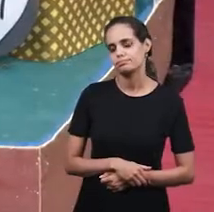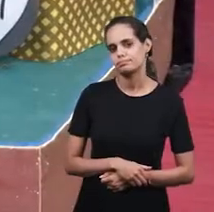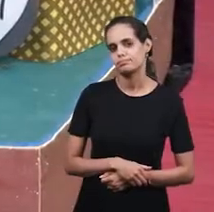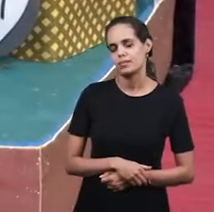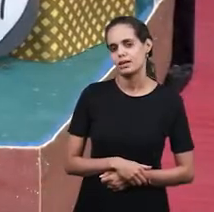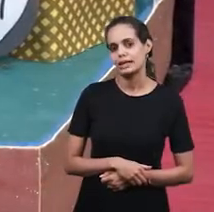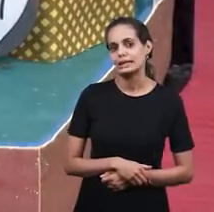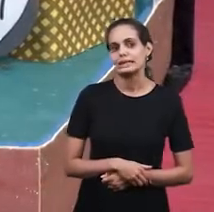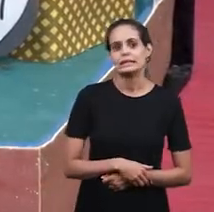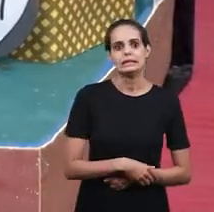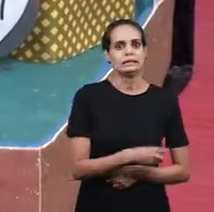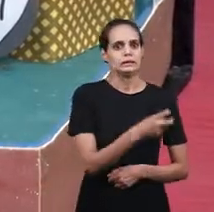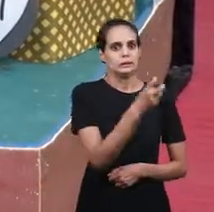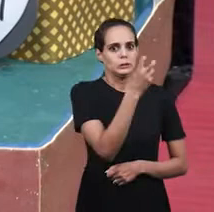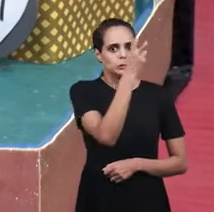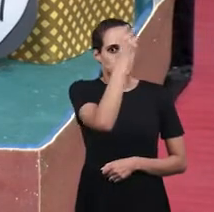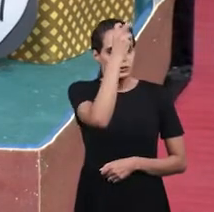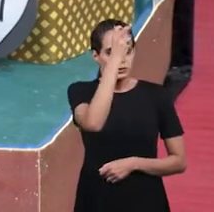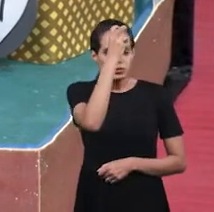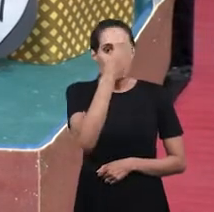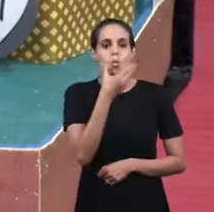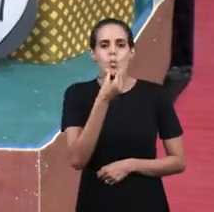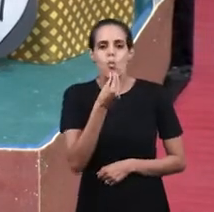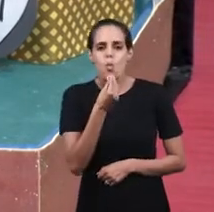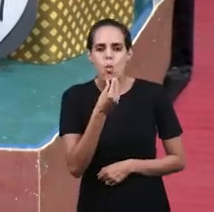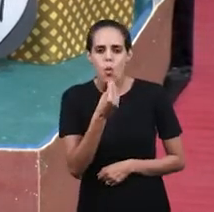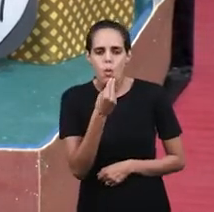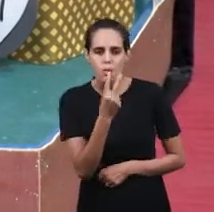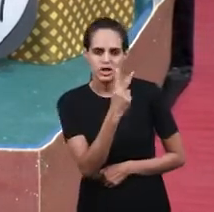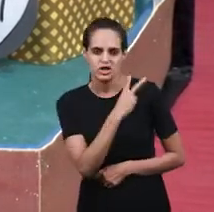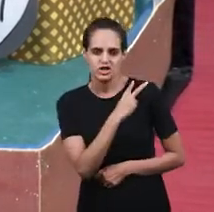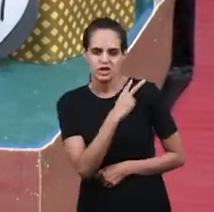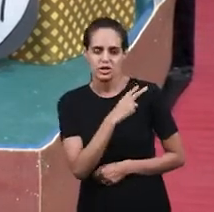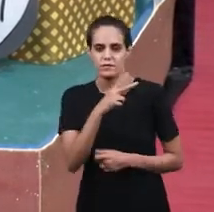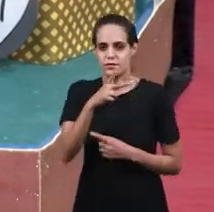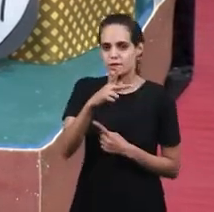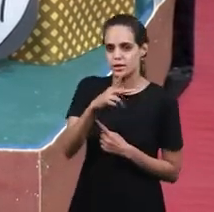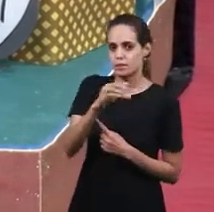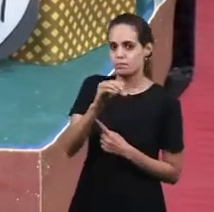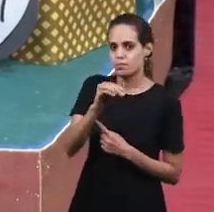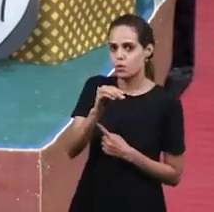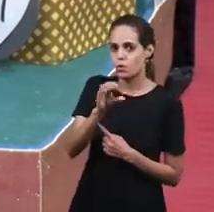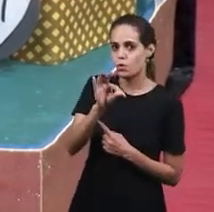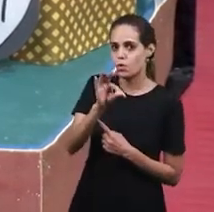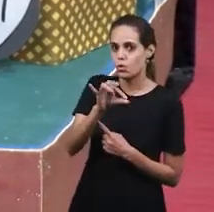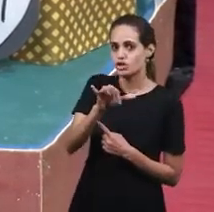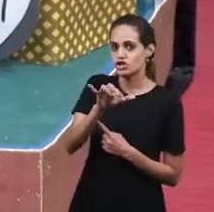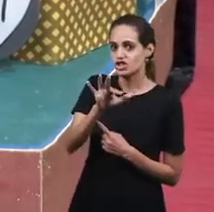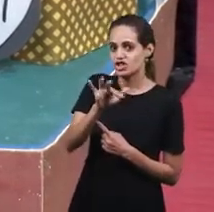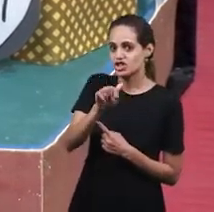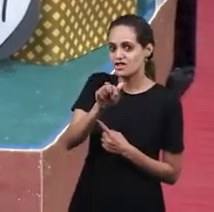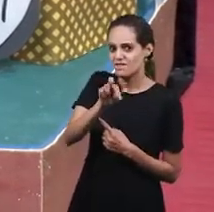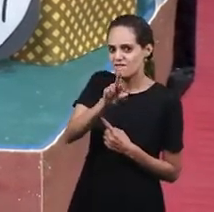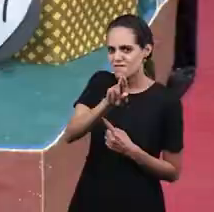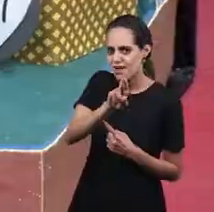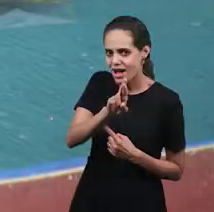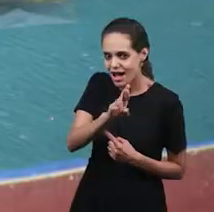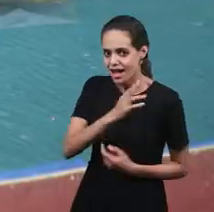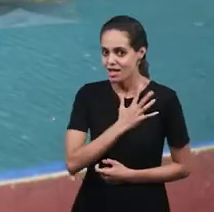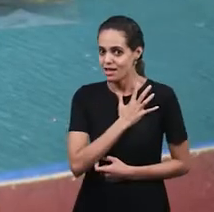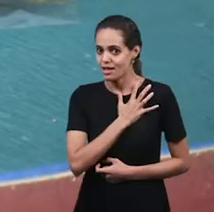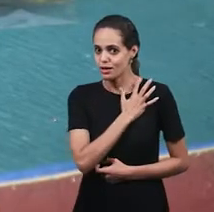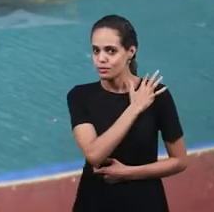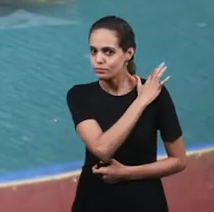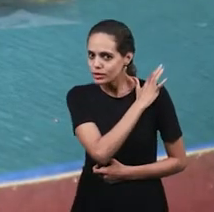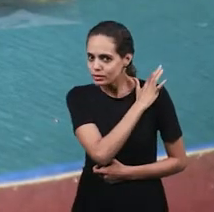donde él fue comprado por Potifar, que era capitán de la guardia del